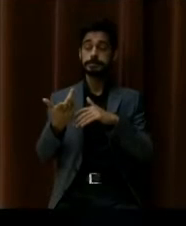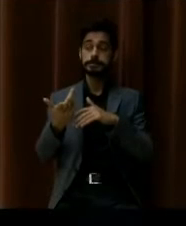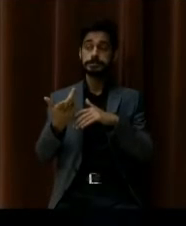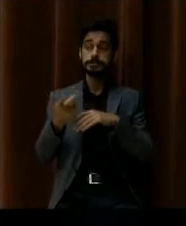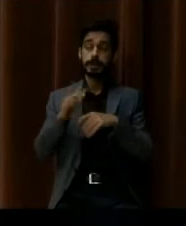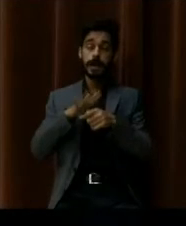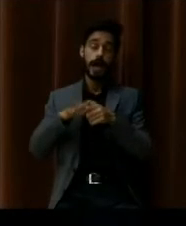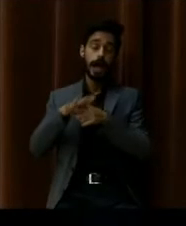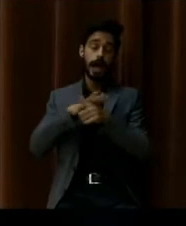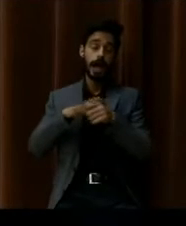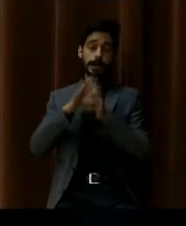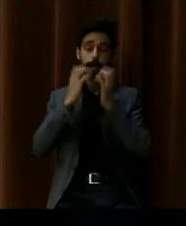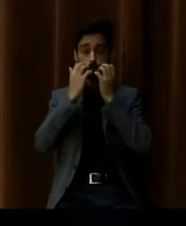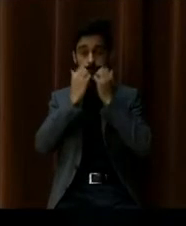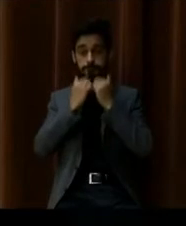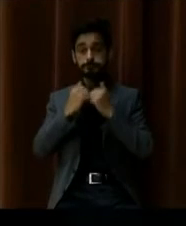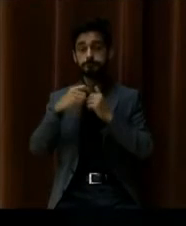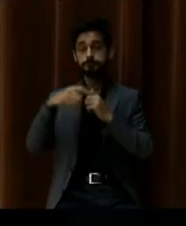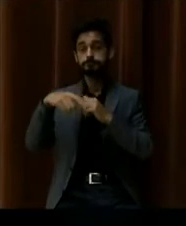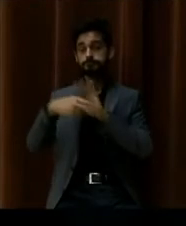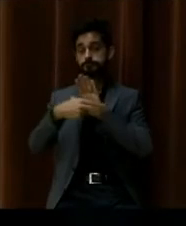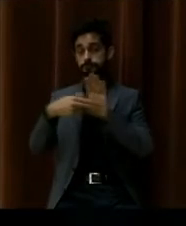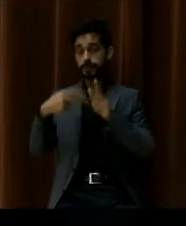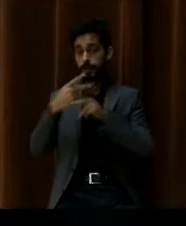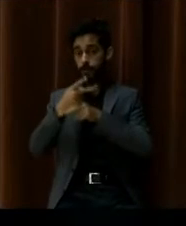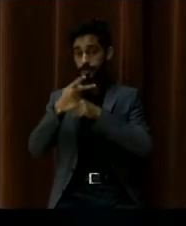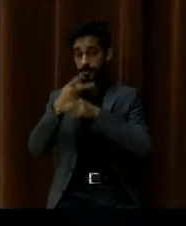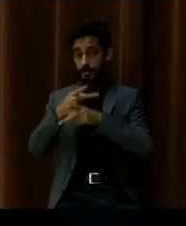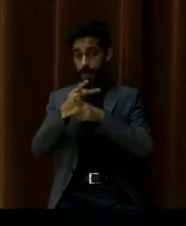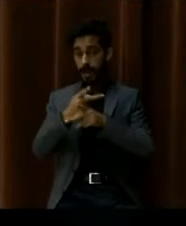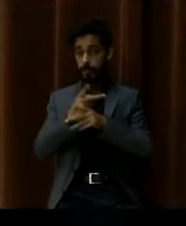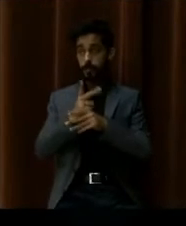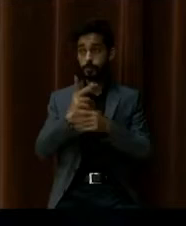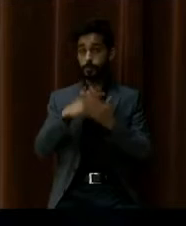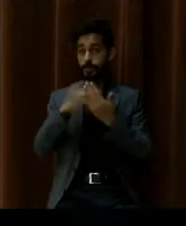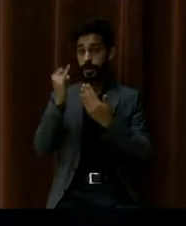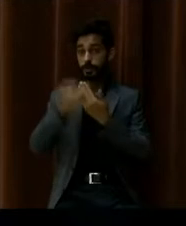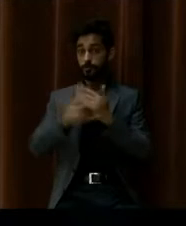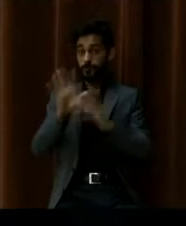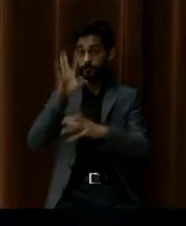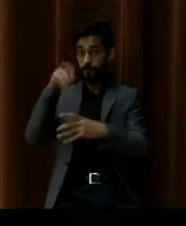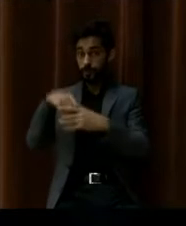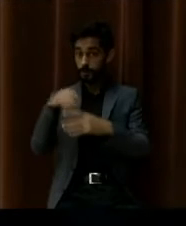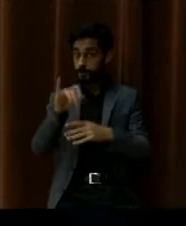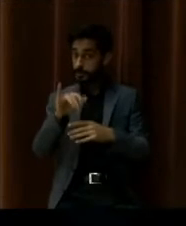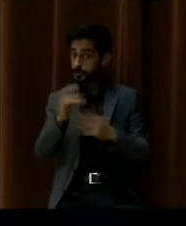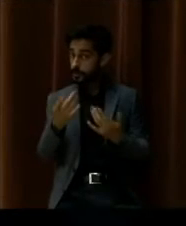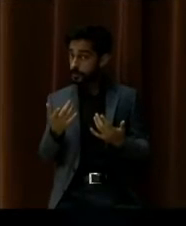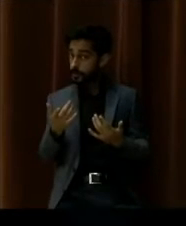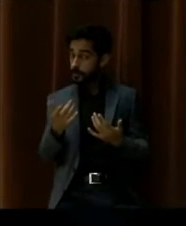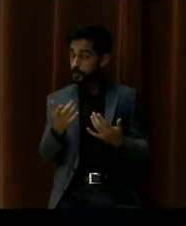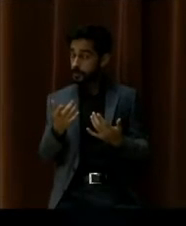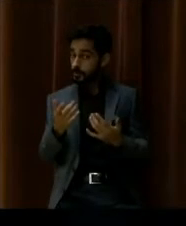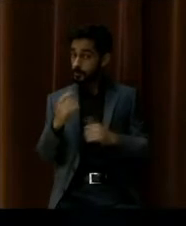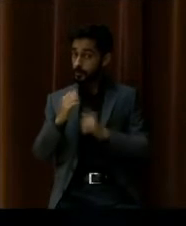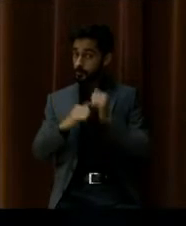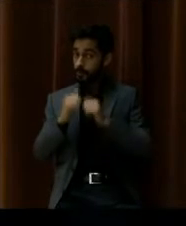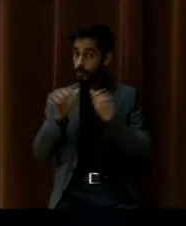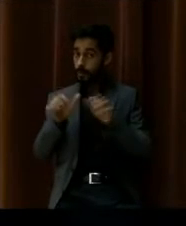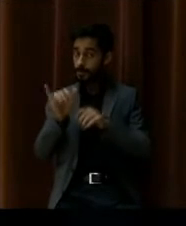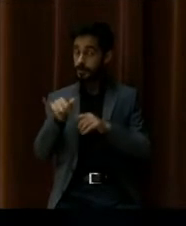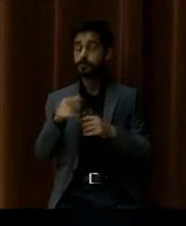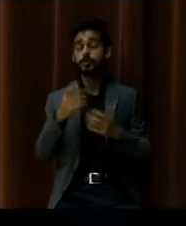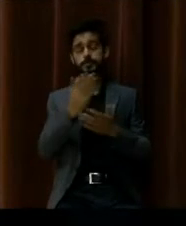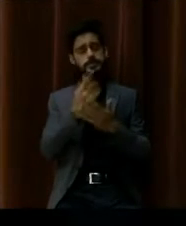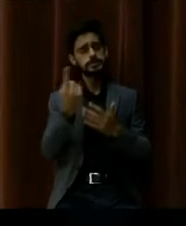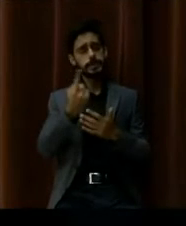siempre de lo que se somete para endosó del departamento que requiere el deslinde son